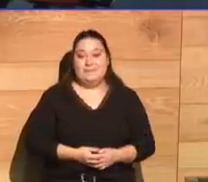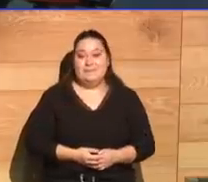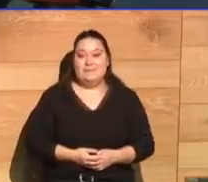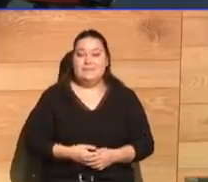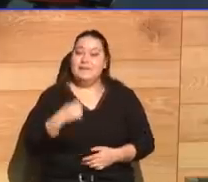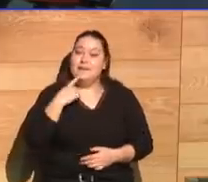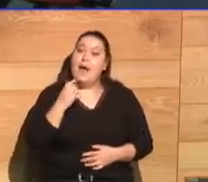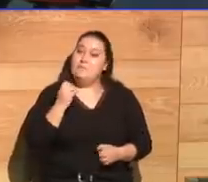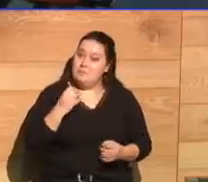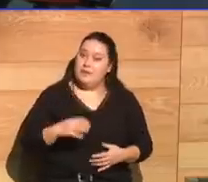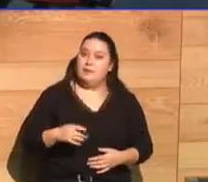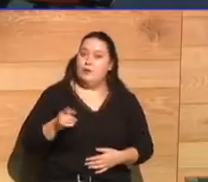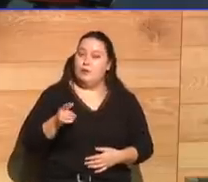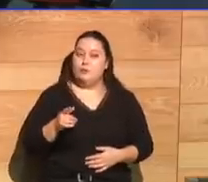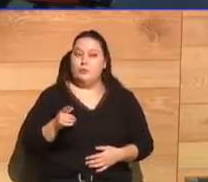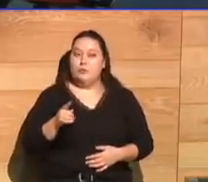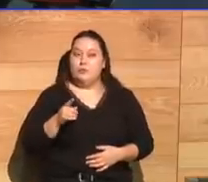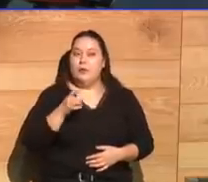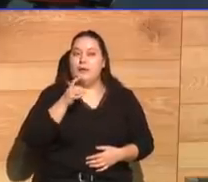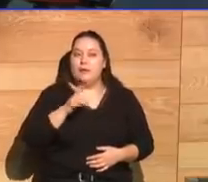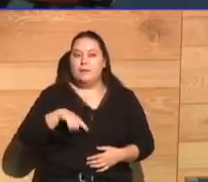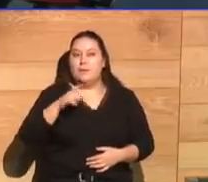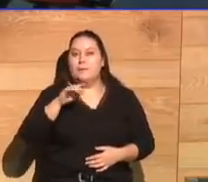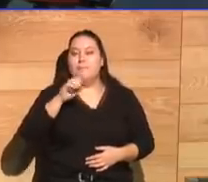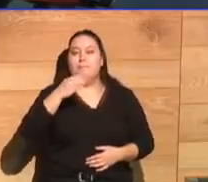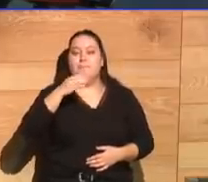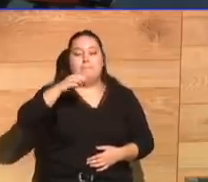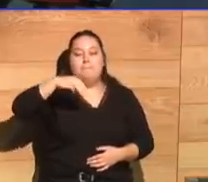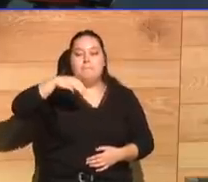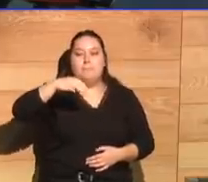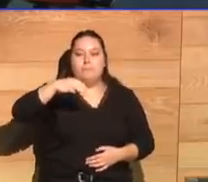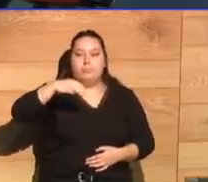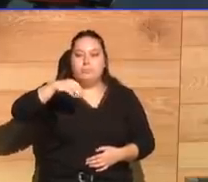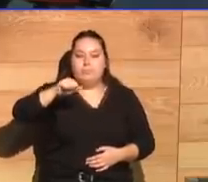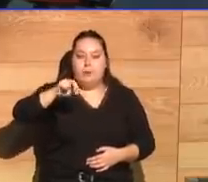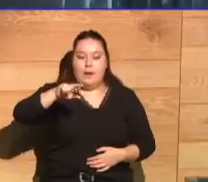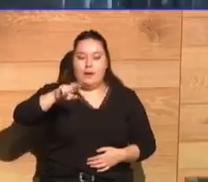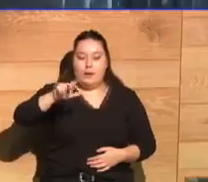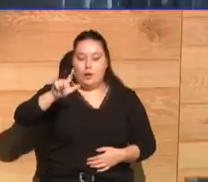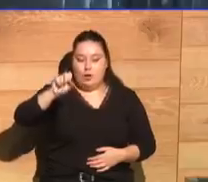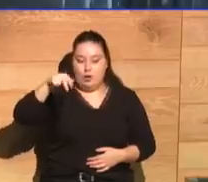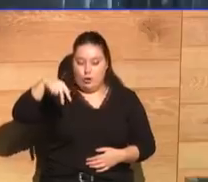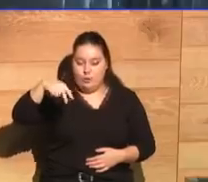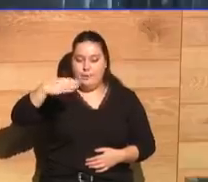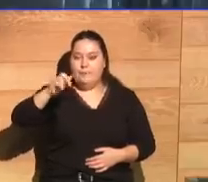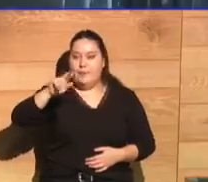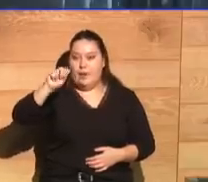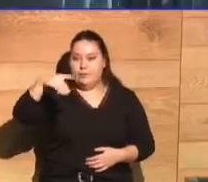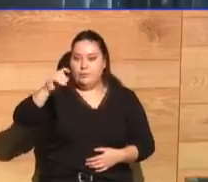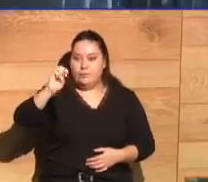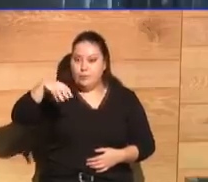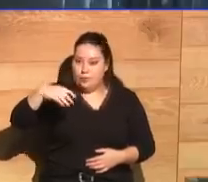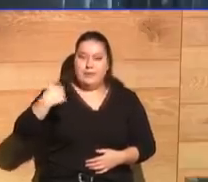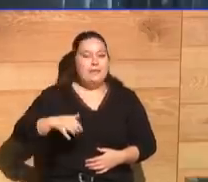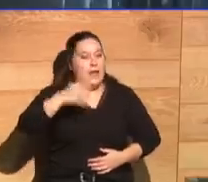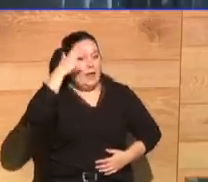Y dice... Ah, bien. ¿Y tiene usted a alguien? Dice, sí, a Marlon Brando. Le mando el guión. Y entonces le llega el guión. Richard Donner se lo empieza a leer. Richard Donner, que ya se había